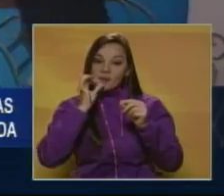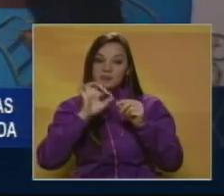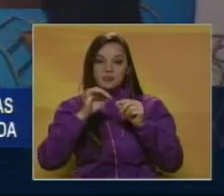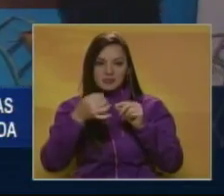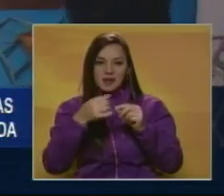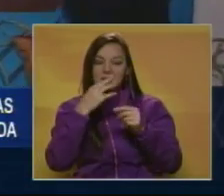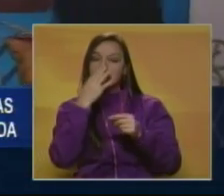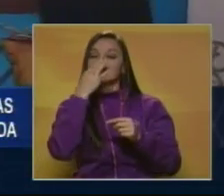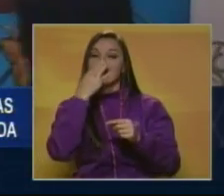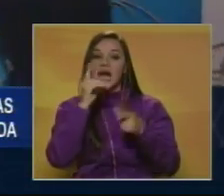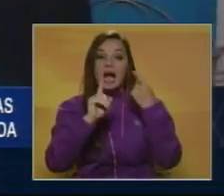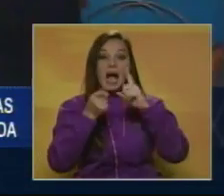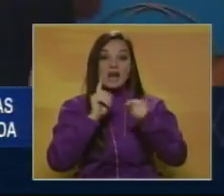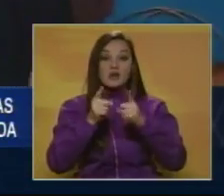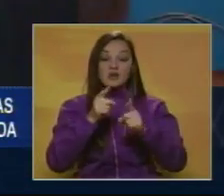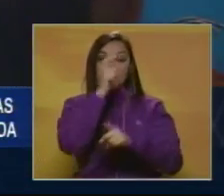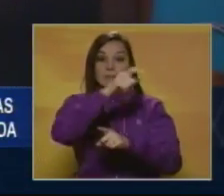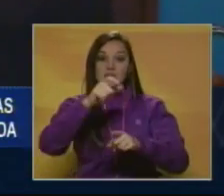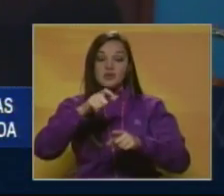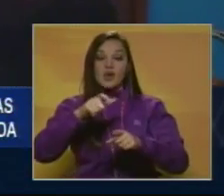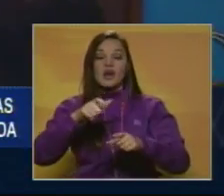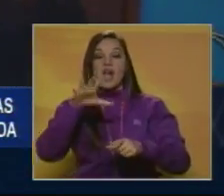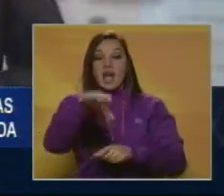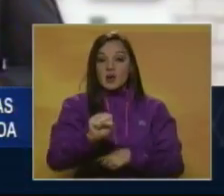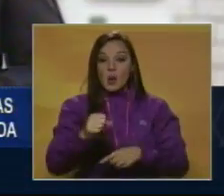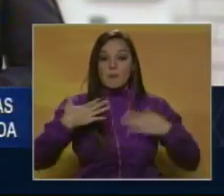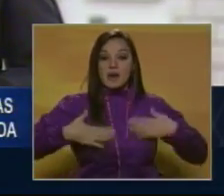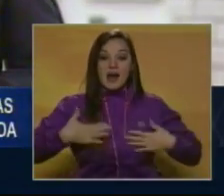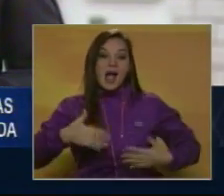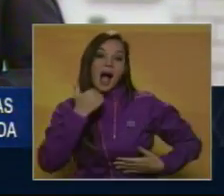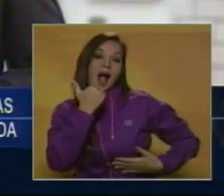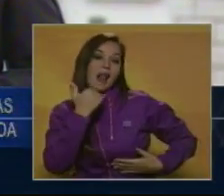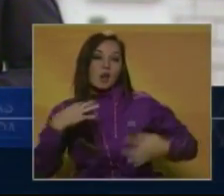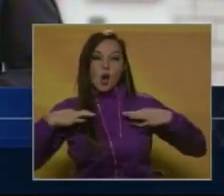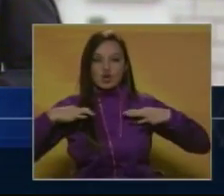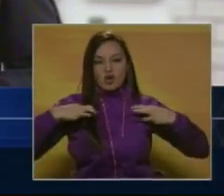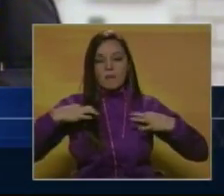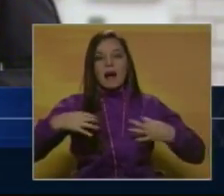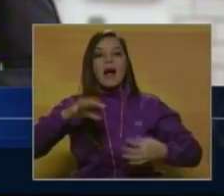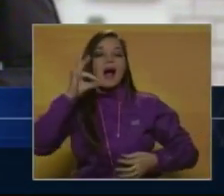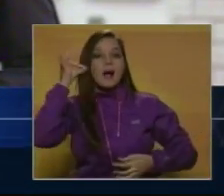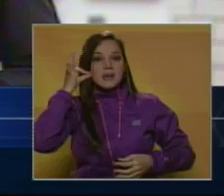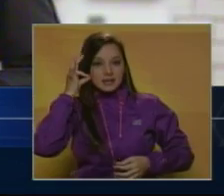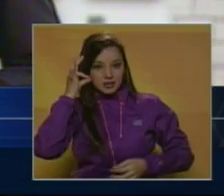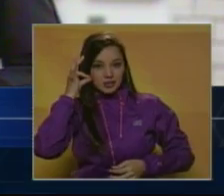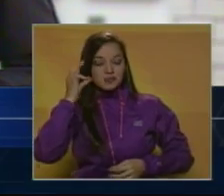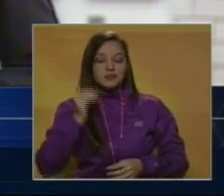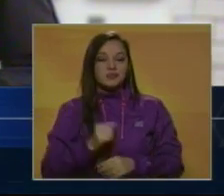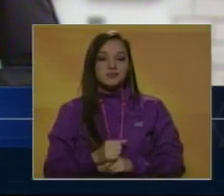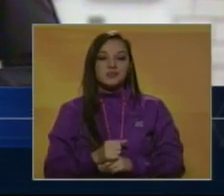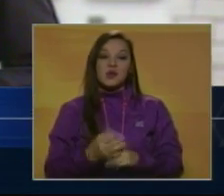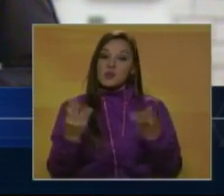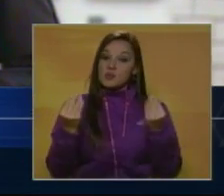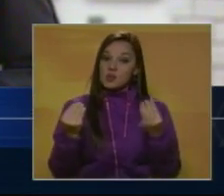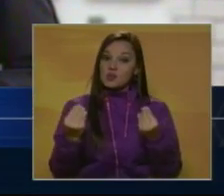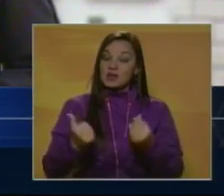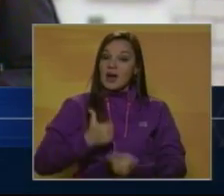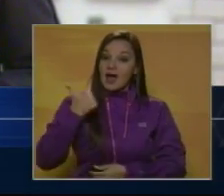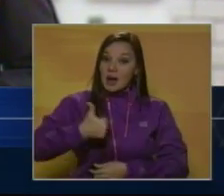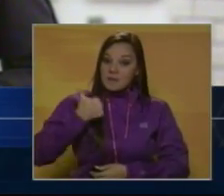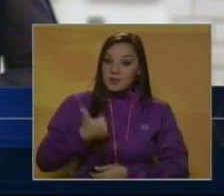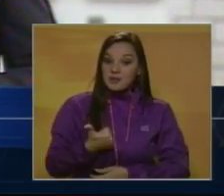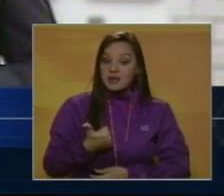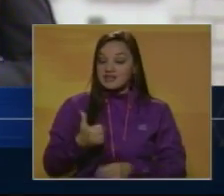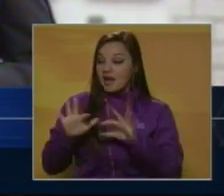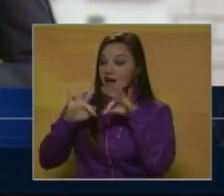vestir alguna prenda de color amarillo. Además de los tradicionales ritos y costumbres que utilizan los zulianos para recibir el año nuevo, muchos prefieren compartir en